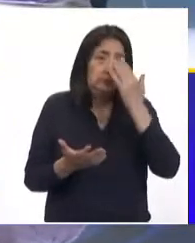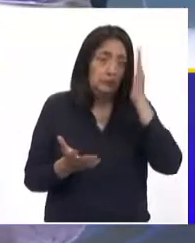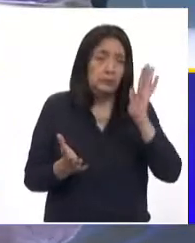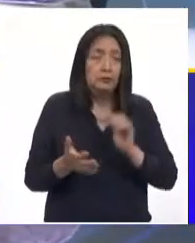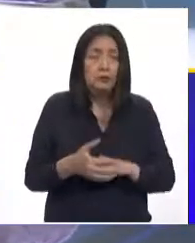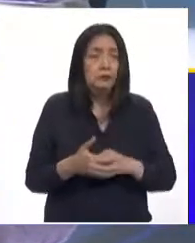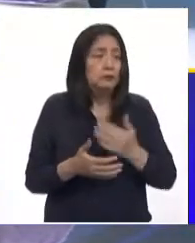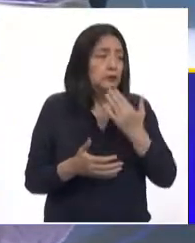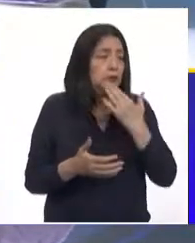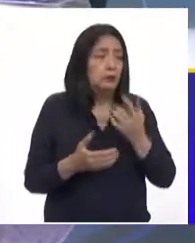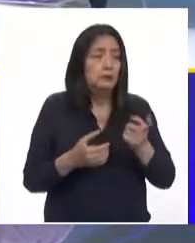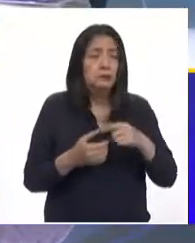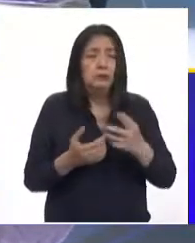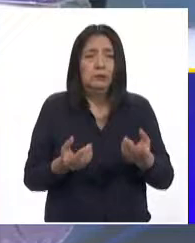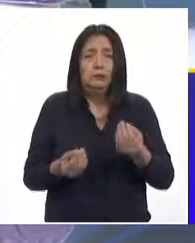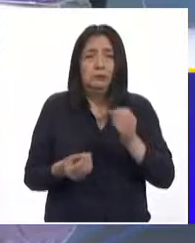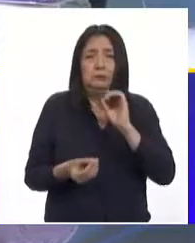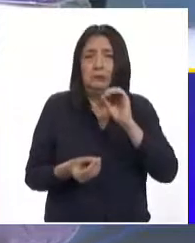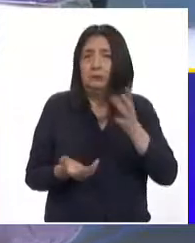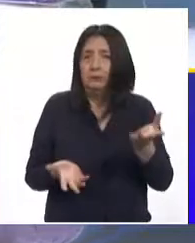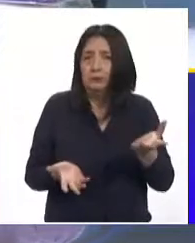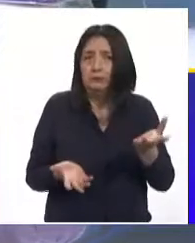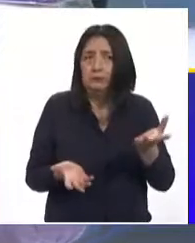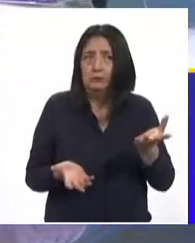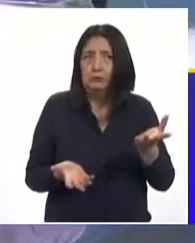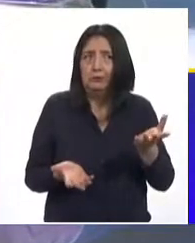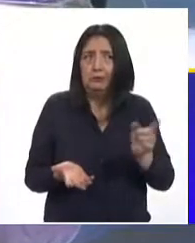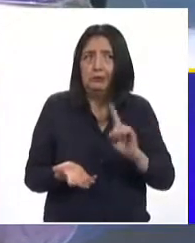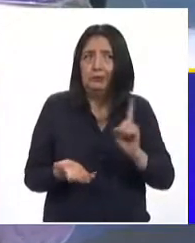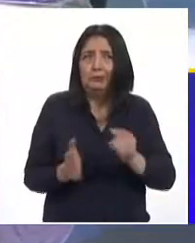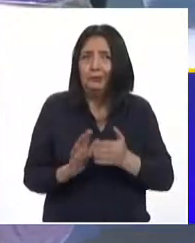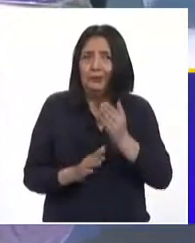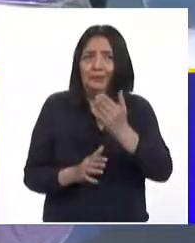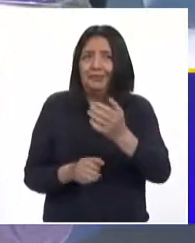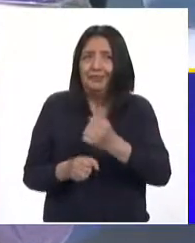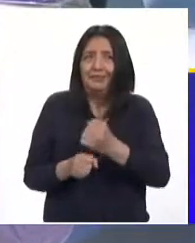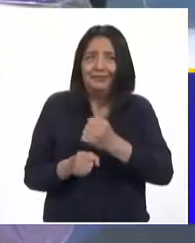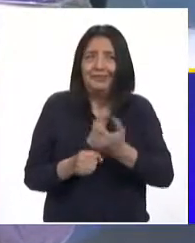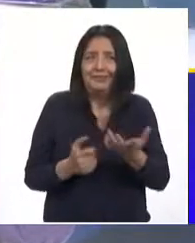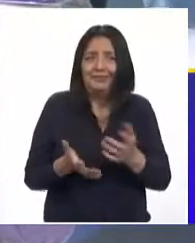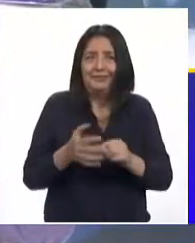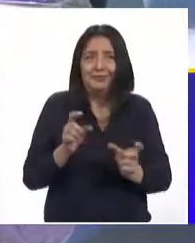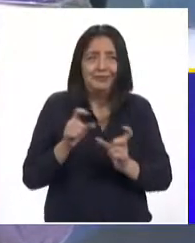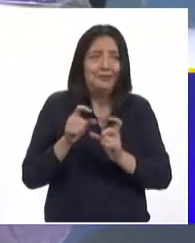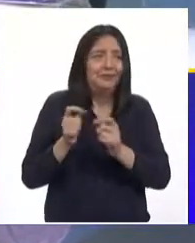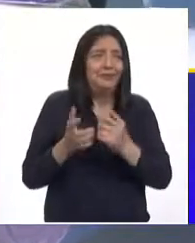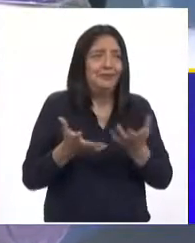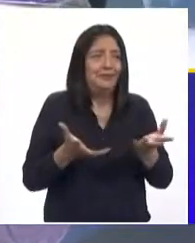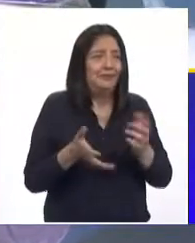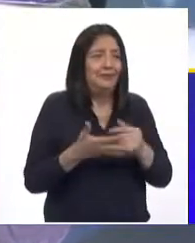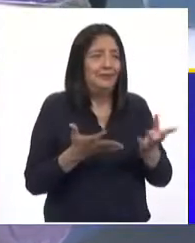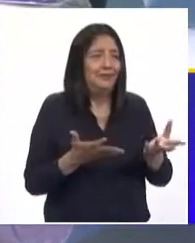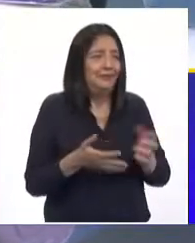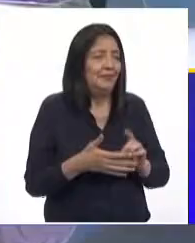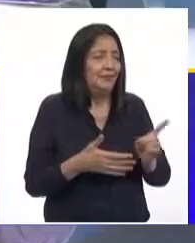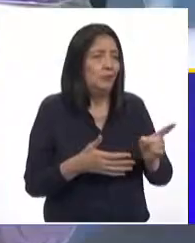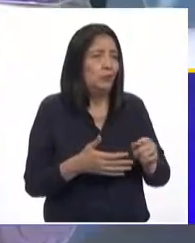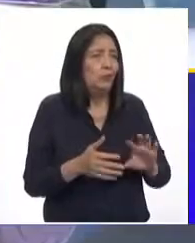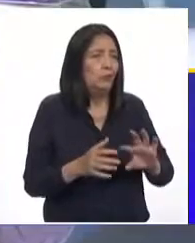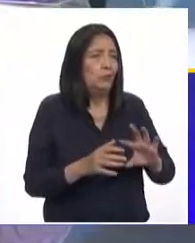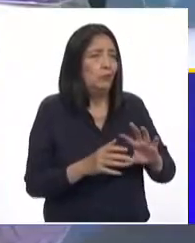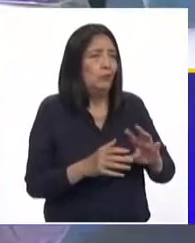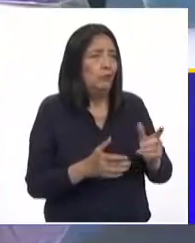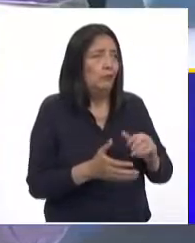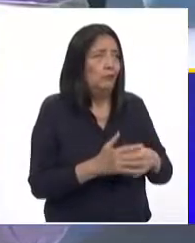identificado a los involucrados, ¿cómo puede asegurarse que ausencia de actos delictivos, y mucho menos que solamente han sido